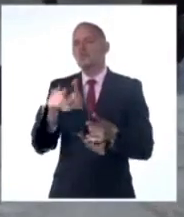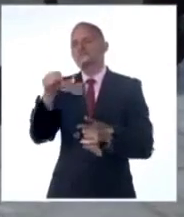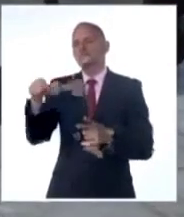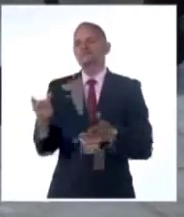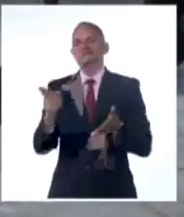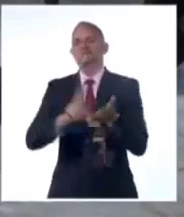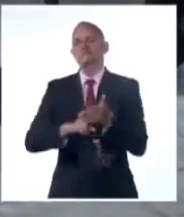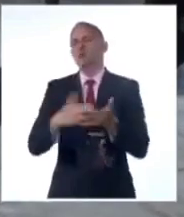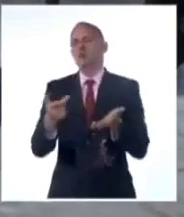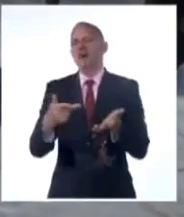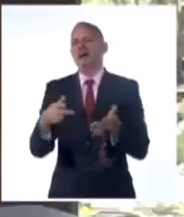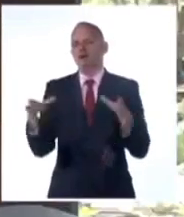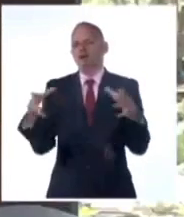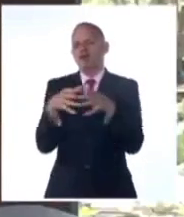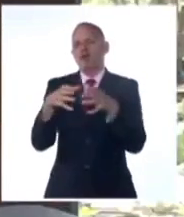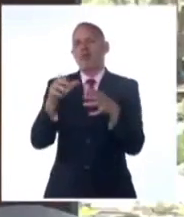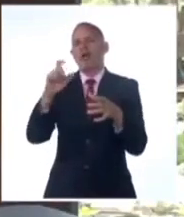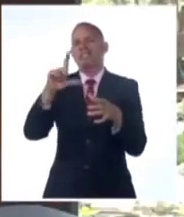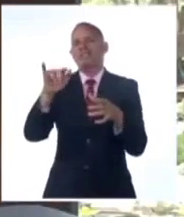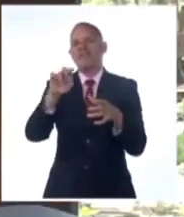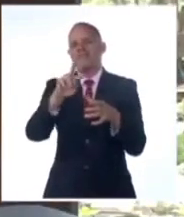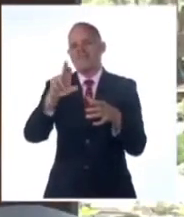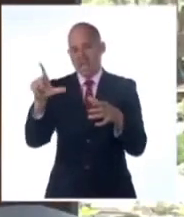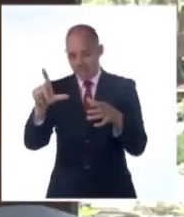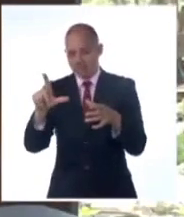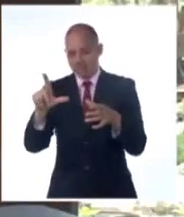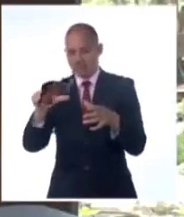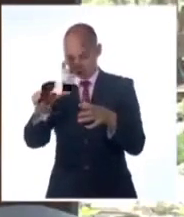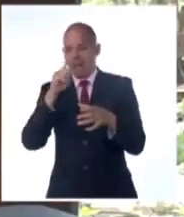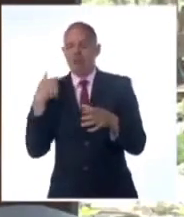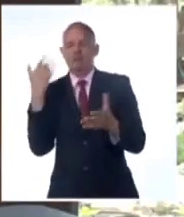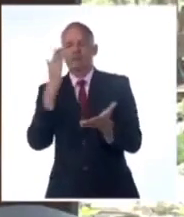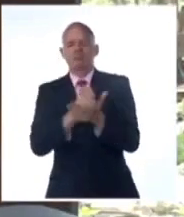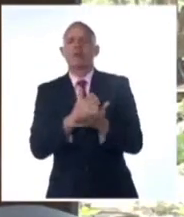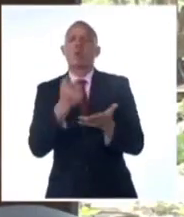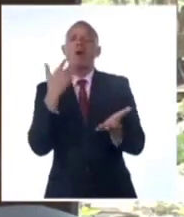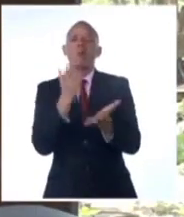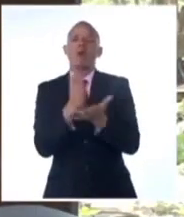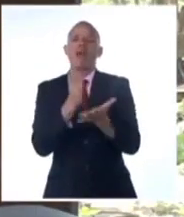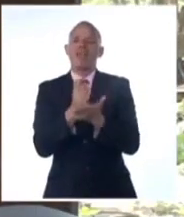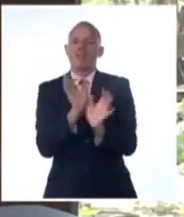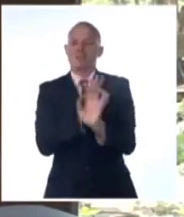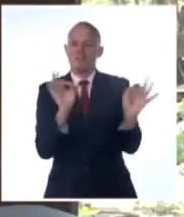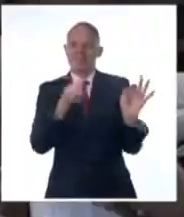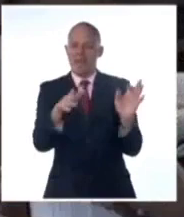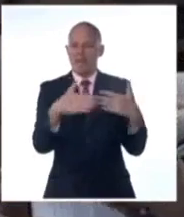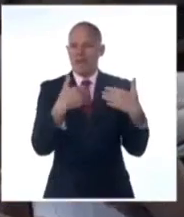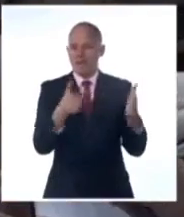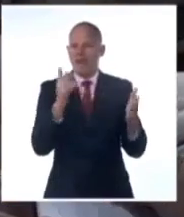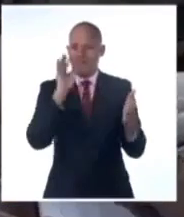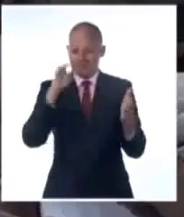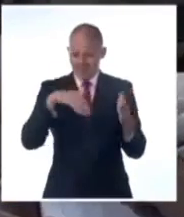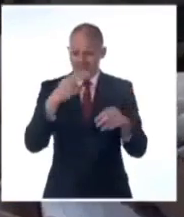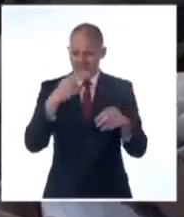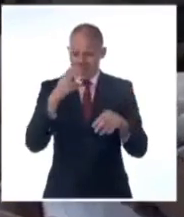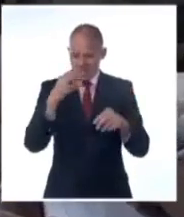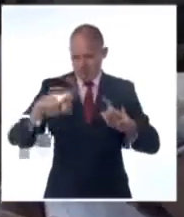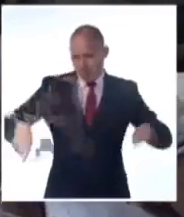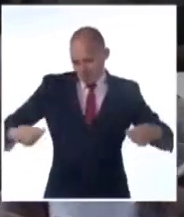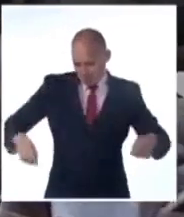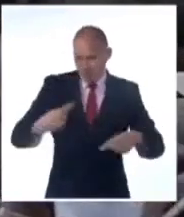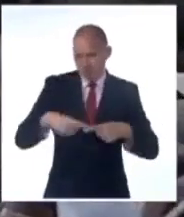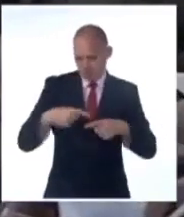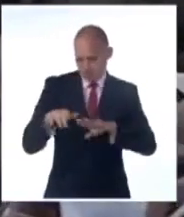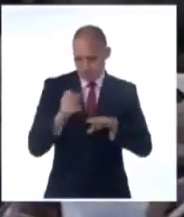cubana y del sector privado, visitó la Escuela Especial Solidaridad con Panamá y el barrio capitalino de La Corbata, en el que pudo constatar